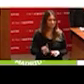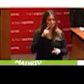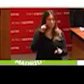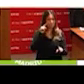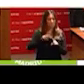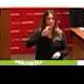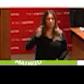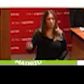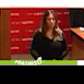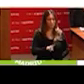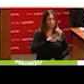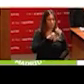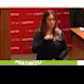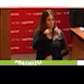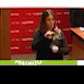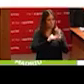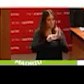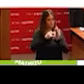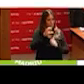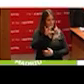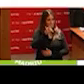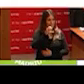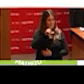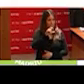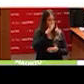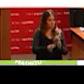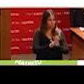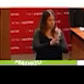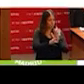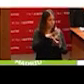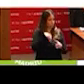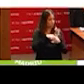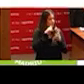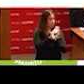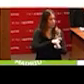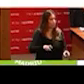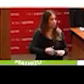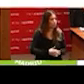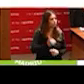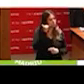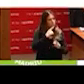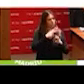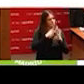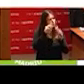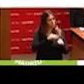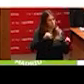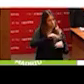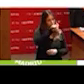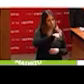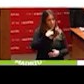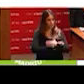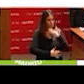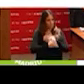se planteaba en inicio el proyecto Estela y que se continúan desarrollando desde desde la fundación se encuentra la formación de personas con